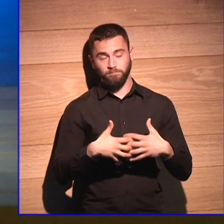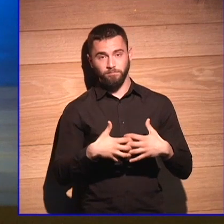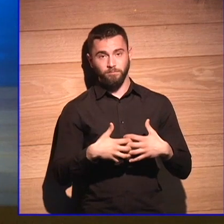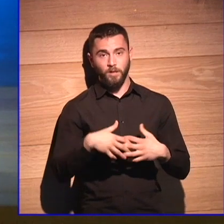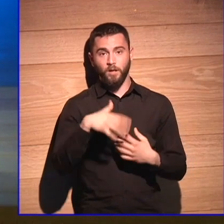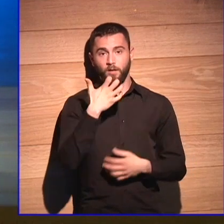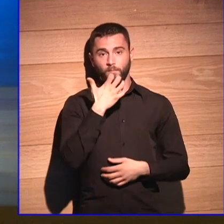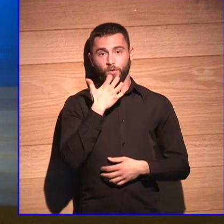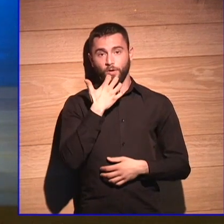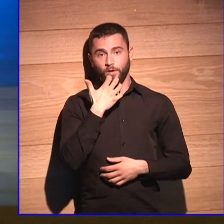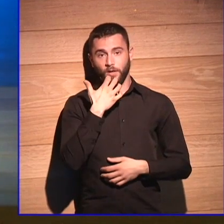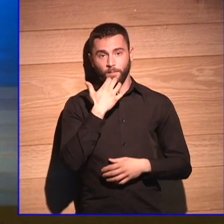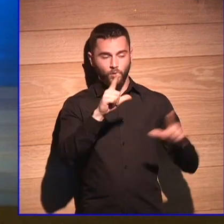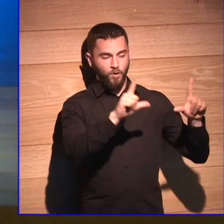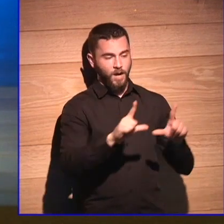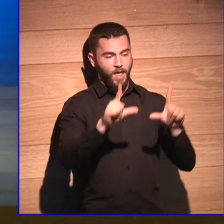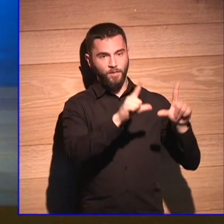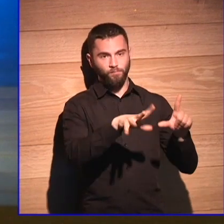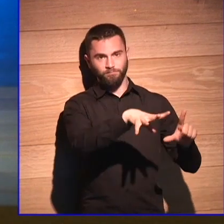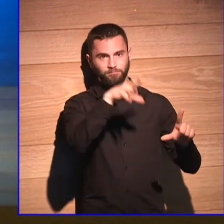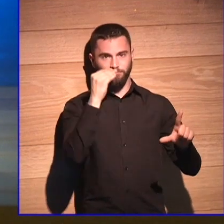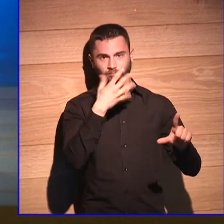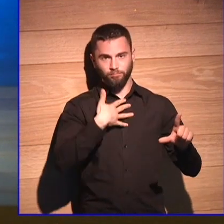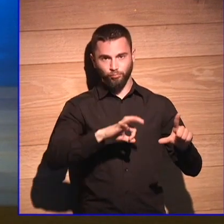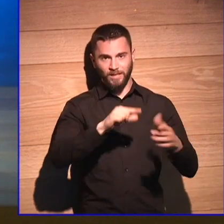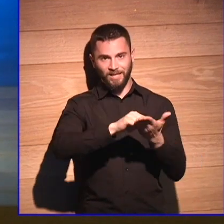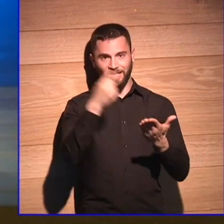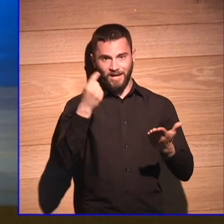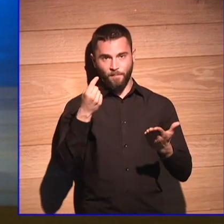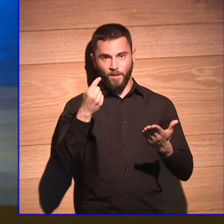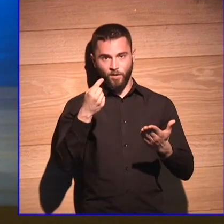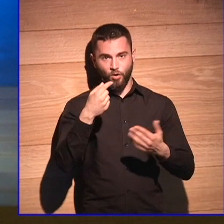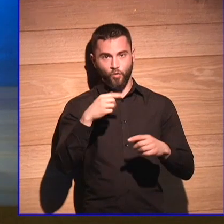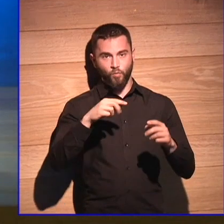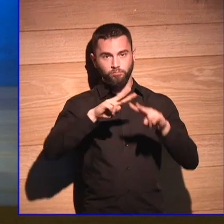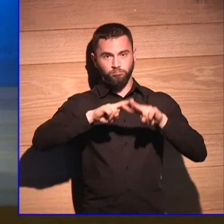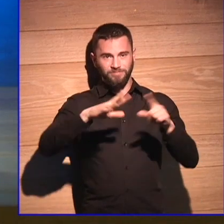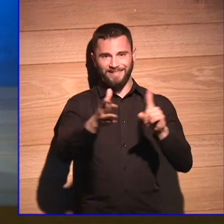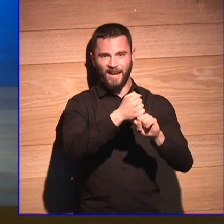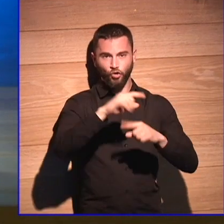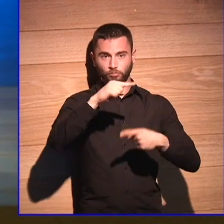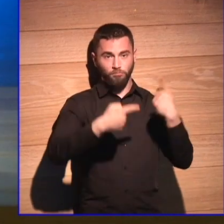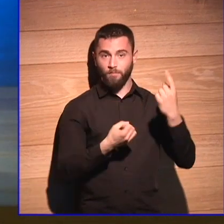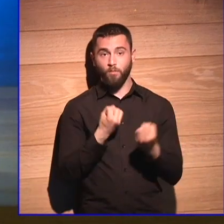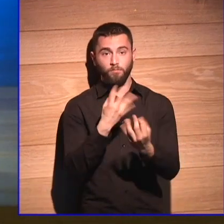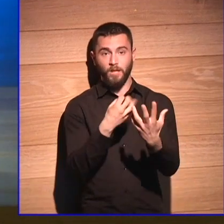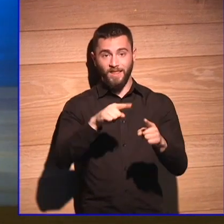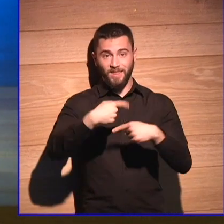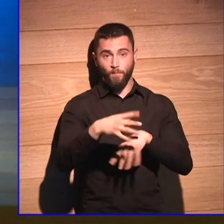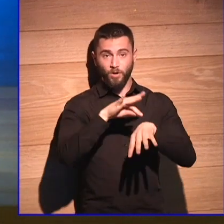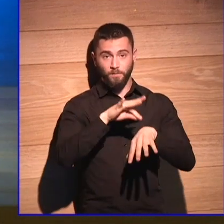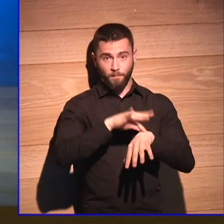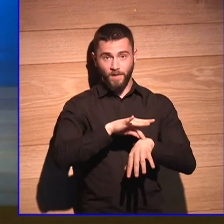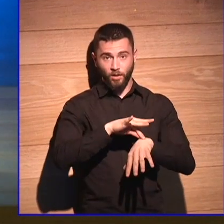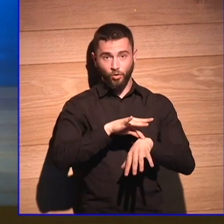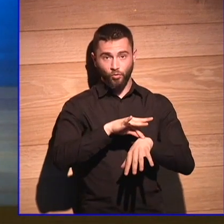ejemplo, interpretar radiografías mucho más rápido y dar un primer diagnóstico. Y luego el médico